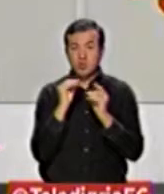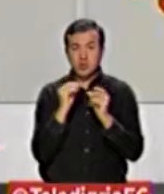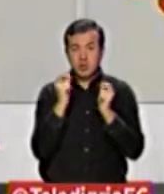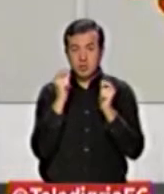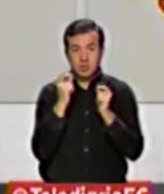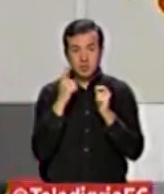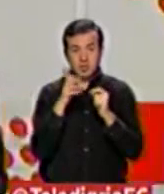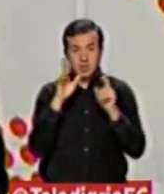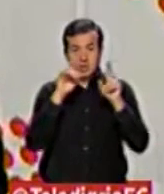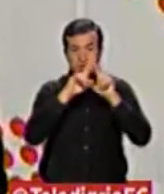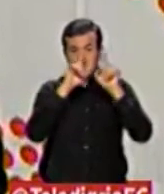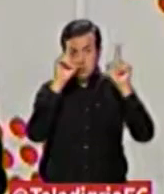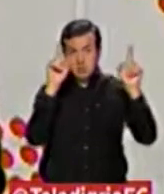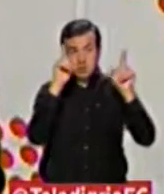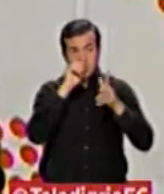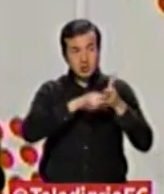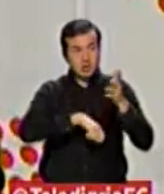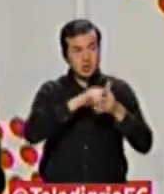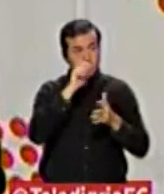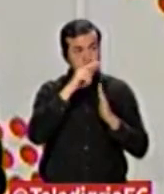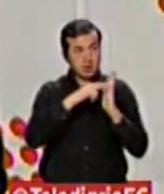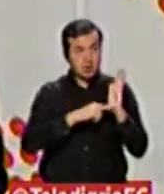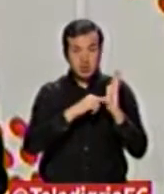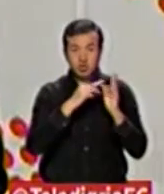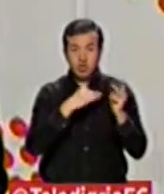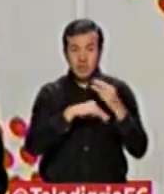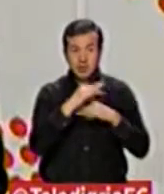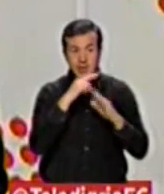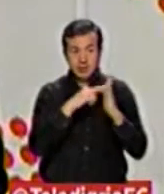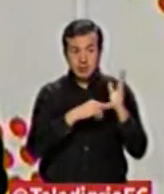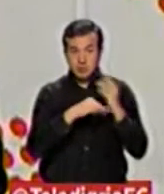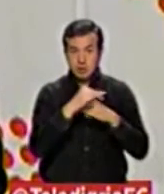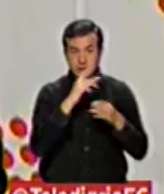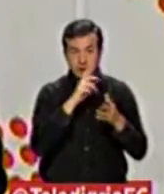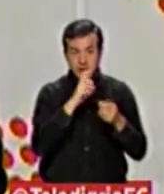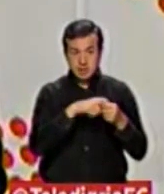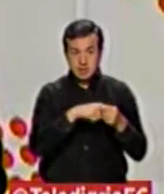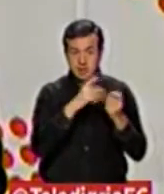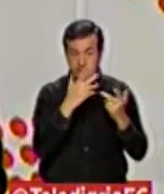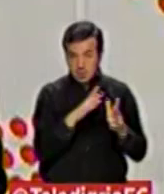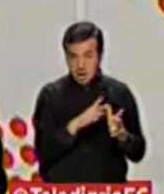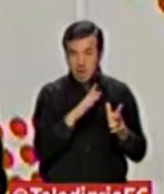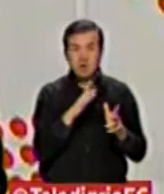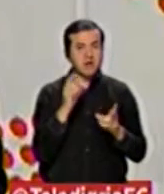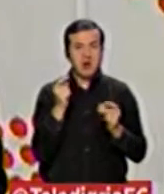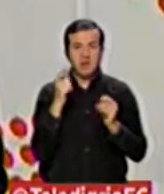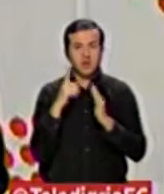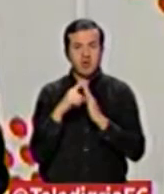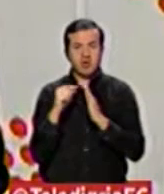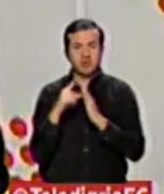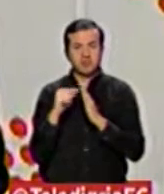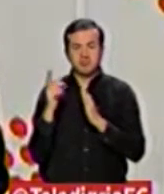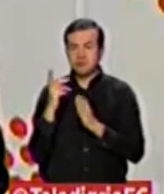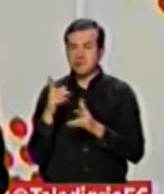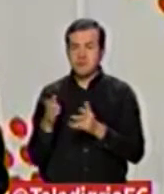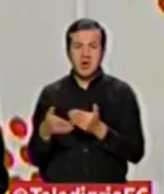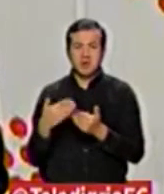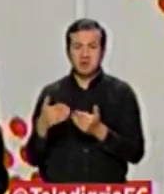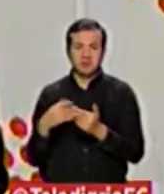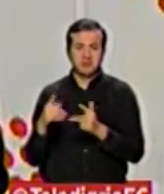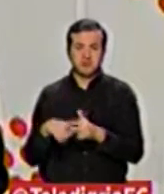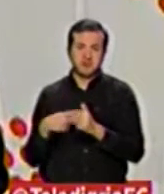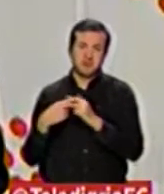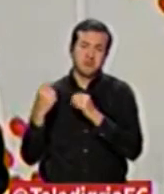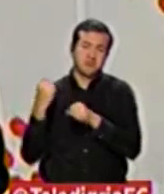vez que la compañía es registrada en el registro mercantil. Entonces, a partir de ese momento y que el usuario es notificado, puede empezar